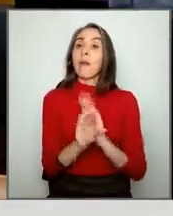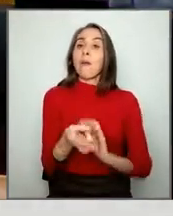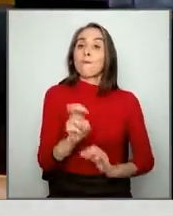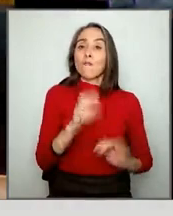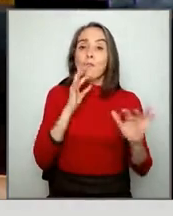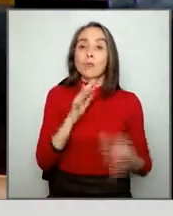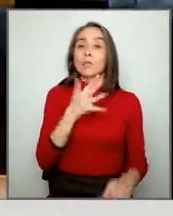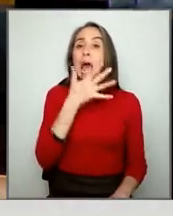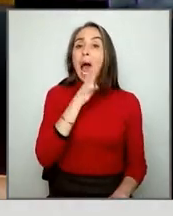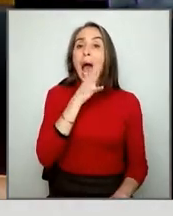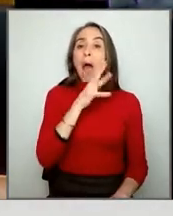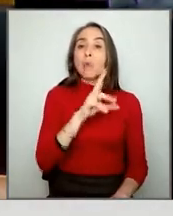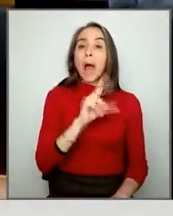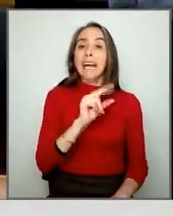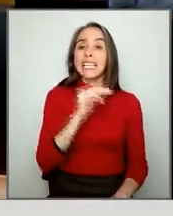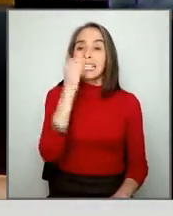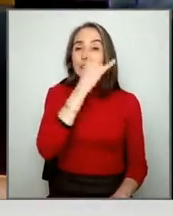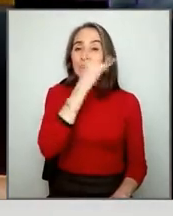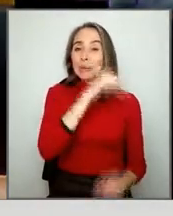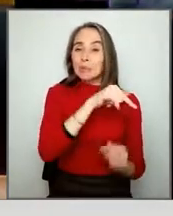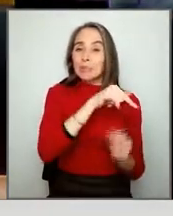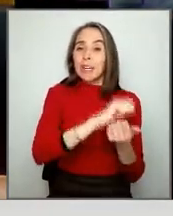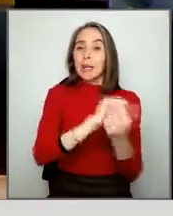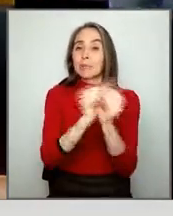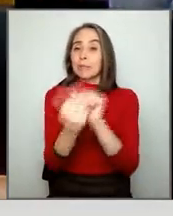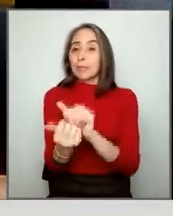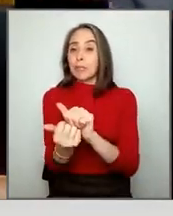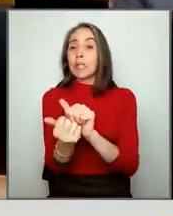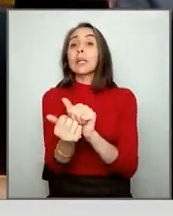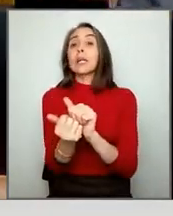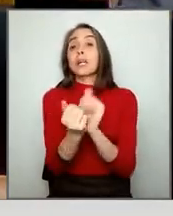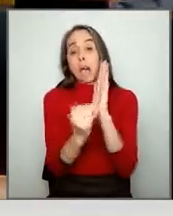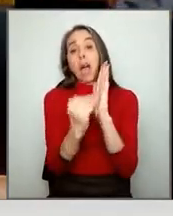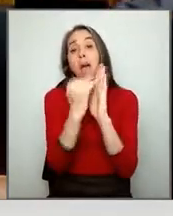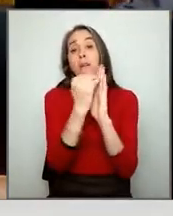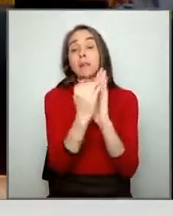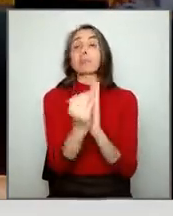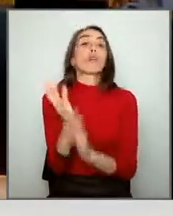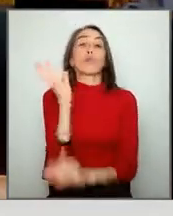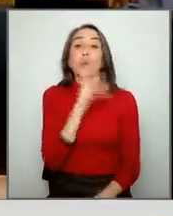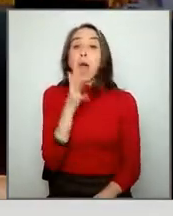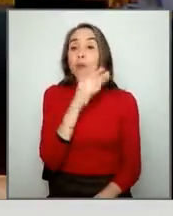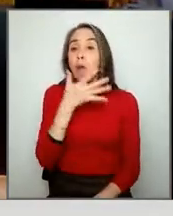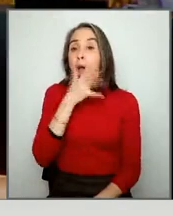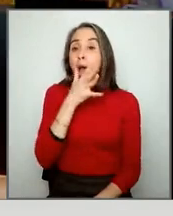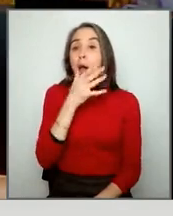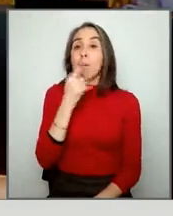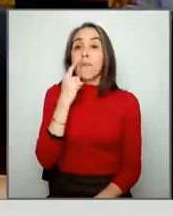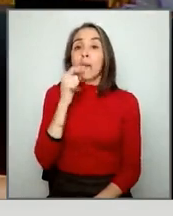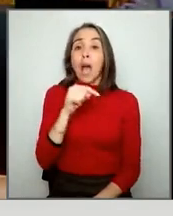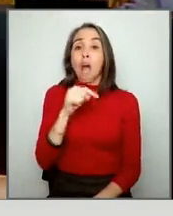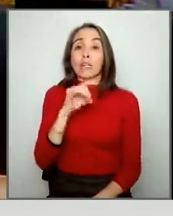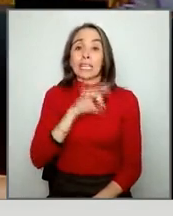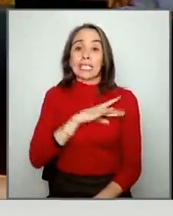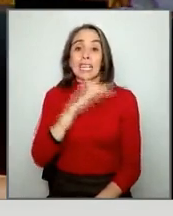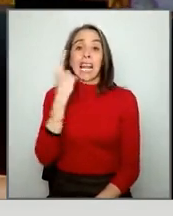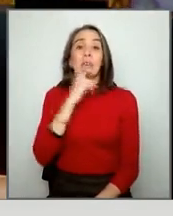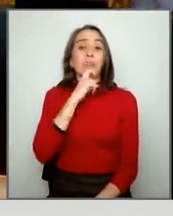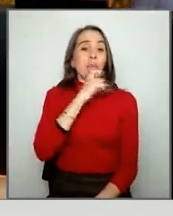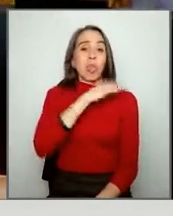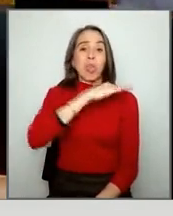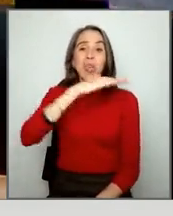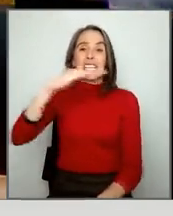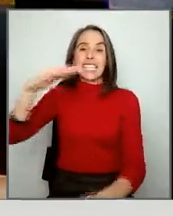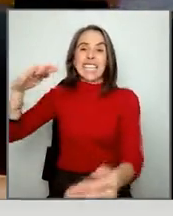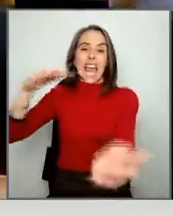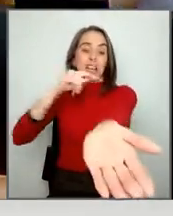es un avance ante la escasez hídrica y los procesos de certificación que vive nuestro país es por